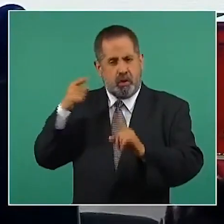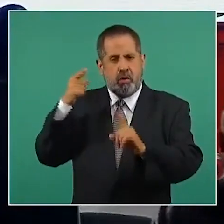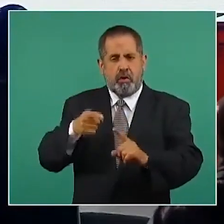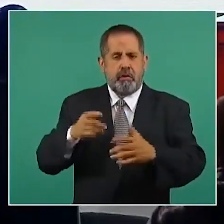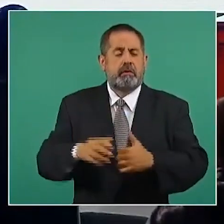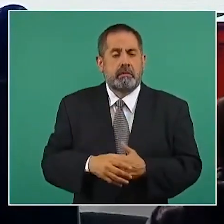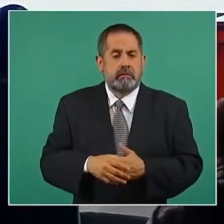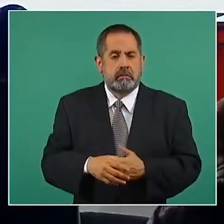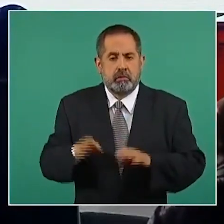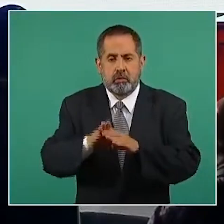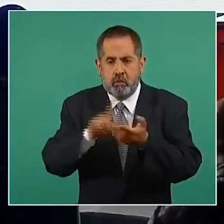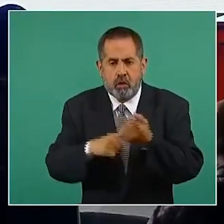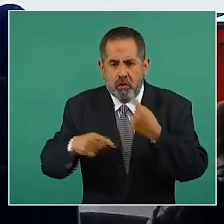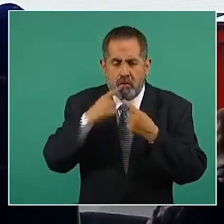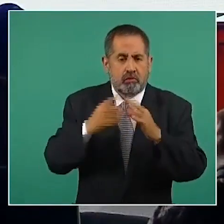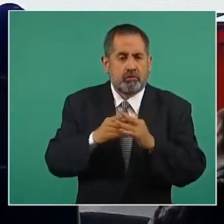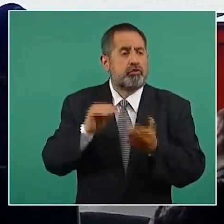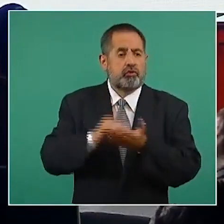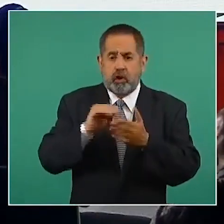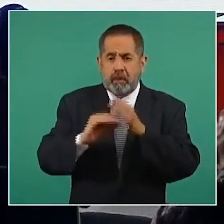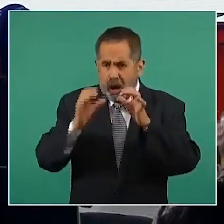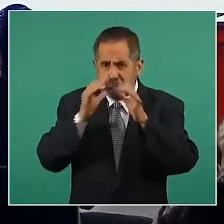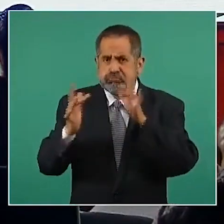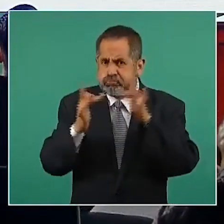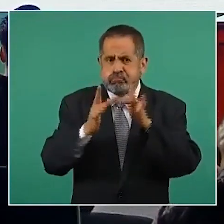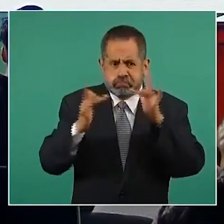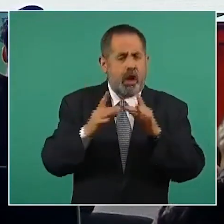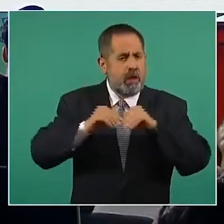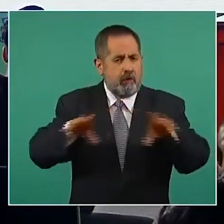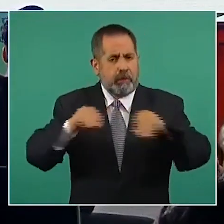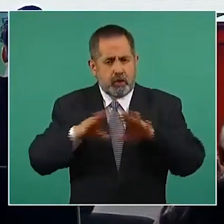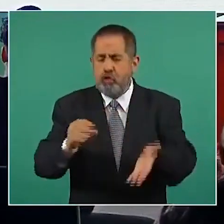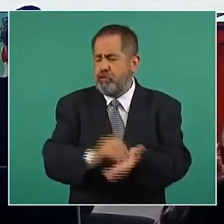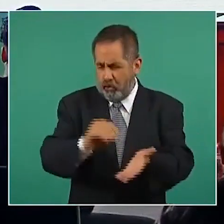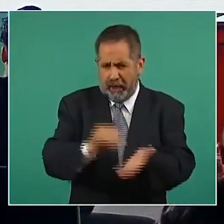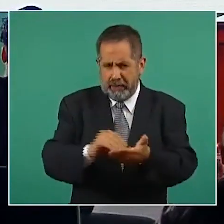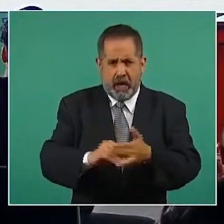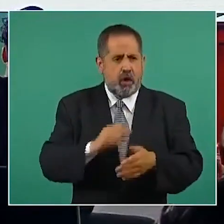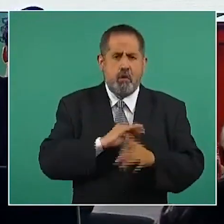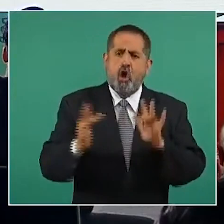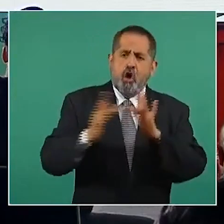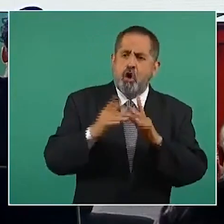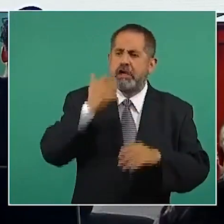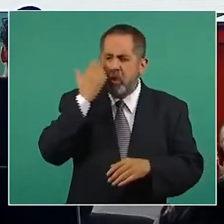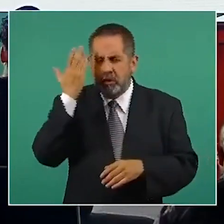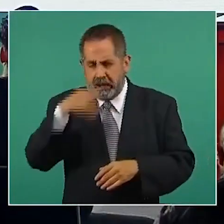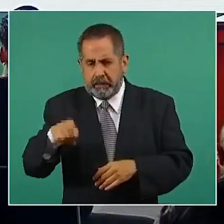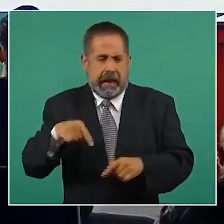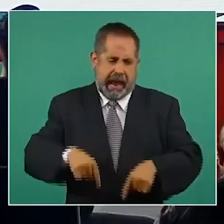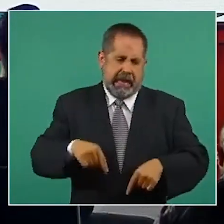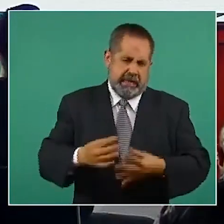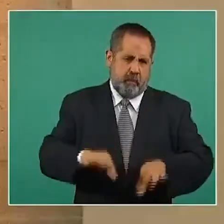importante es que también la estrategia de comunicación sigue. Digo, ayer lo comentó el doctor Ricardo Cortés, hay múltiples formas de comunicar, esta era una